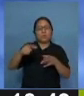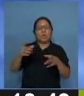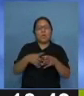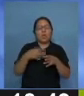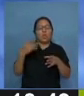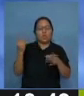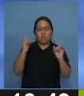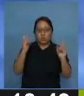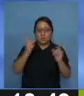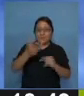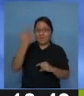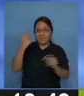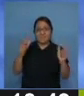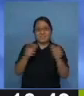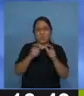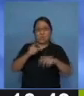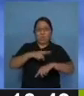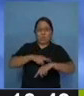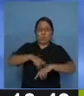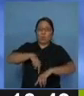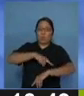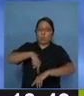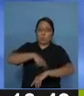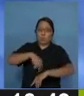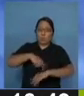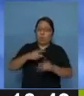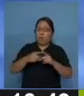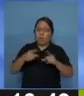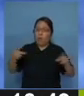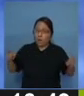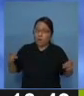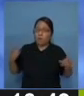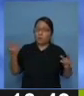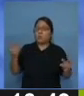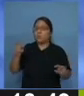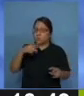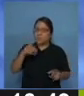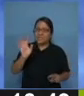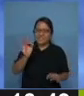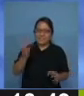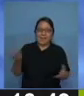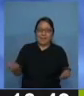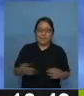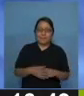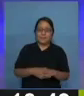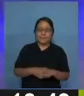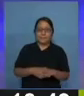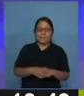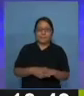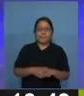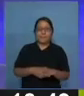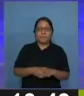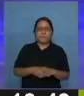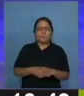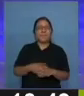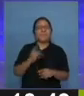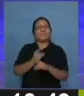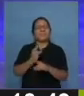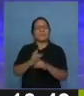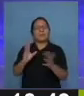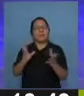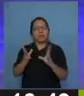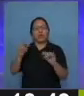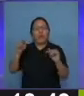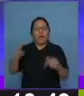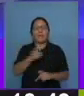reunión larga, a donde, bueno, escuchamos, como siempre. Usted sabe que si una de las cosas que más caracteriza a